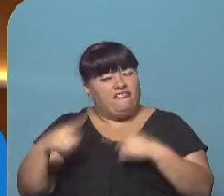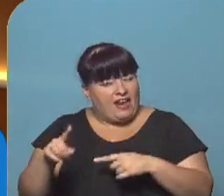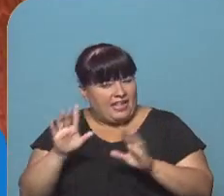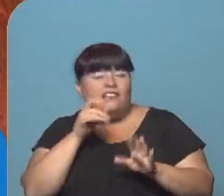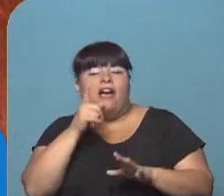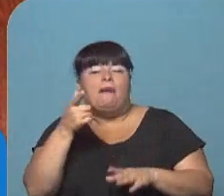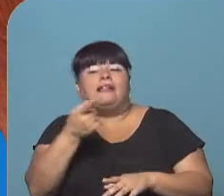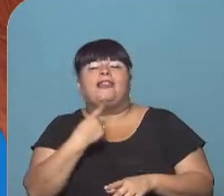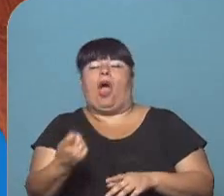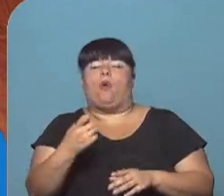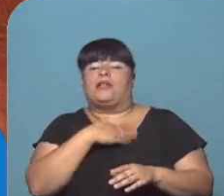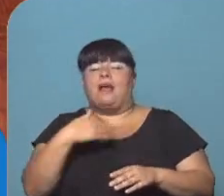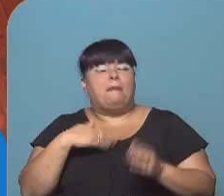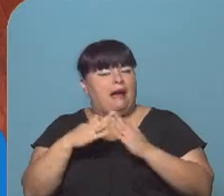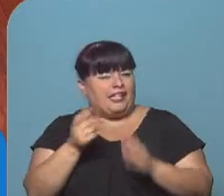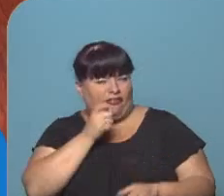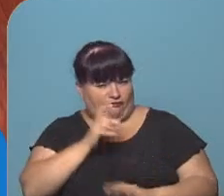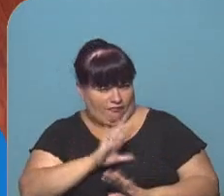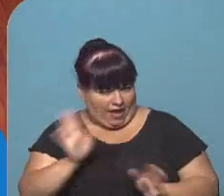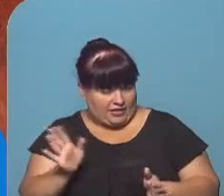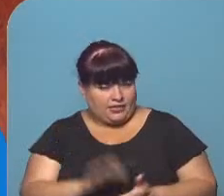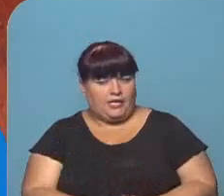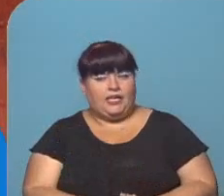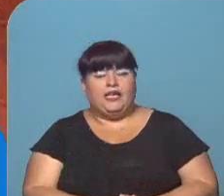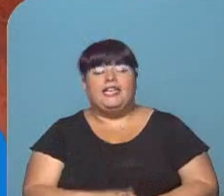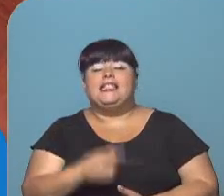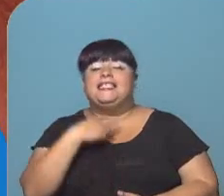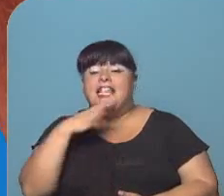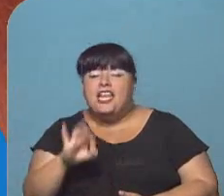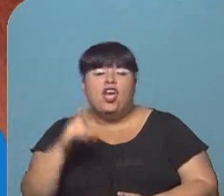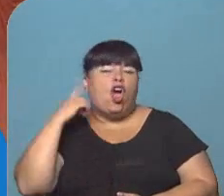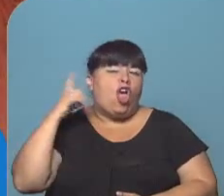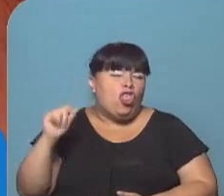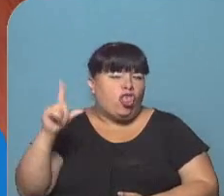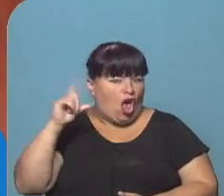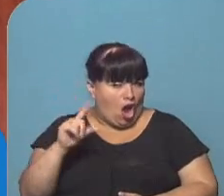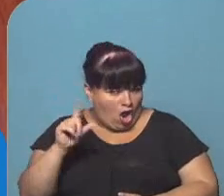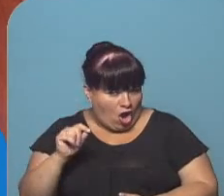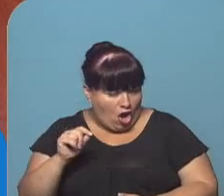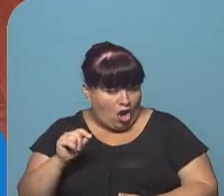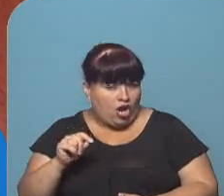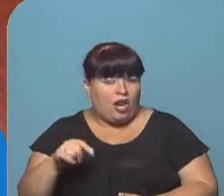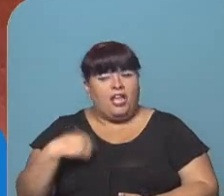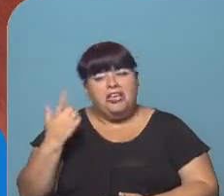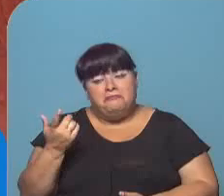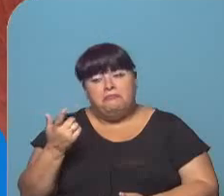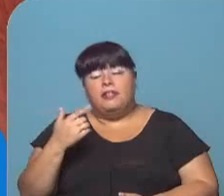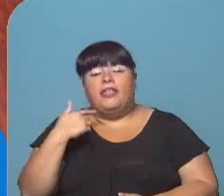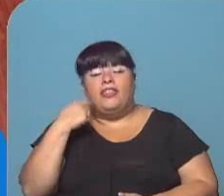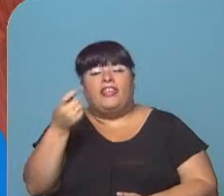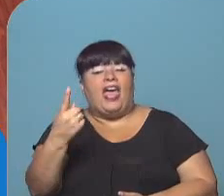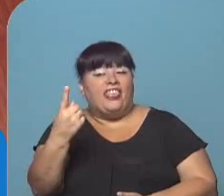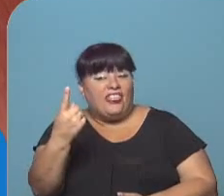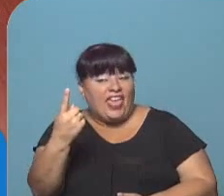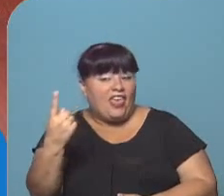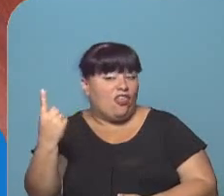casero, que puede hacer cualquier madre, es muy sencillo. Si el niño se queja de dolor de oído y uno le arrima un